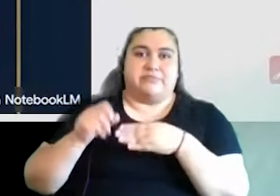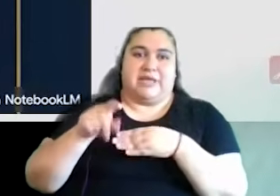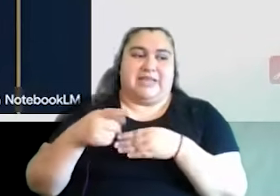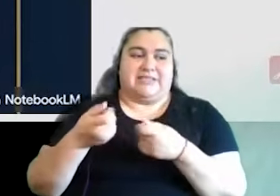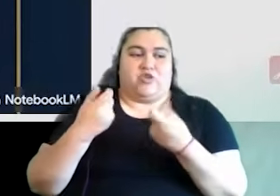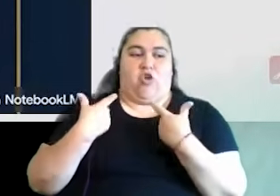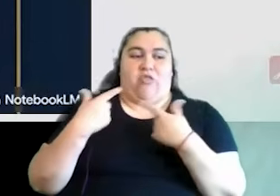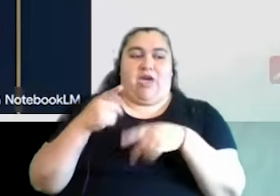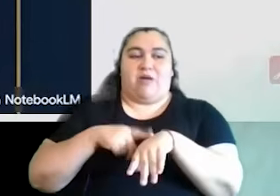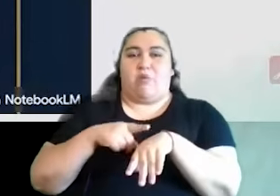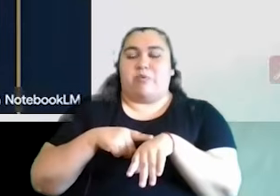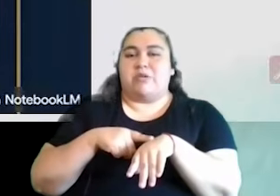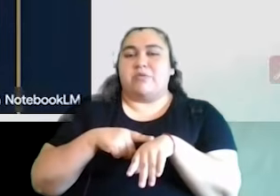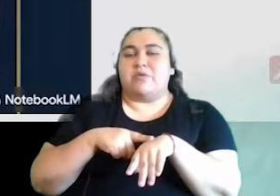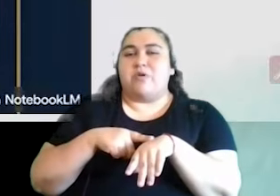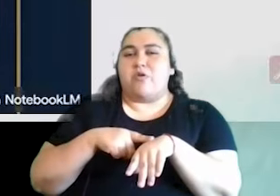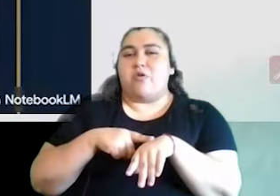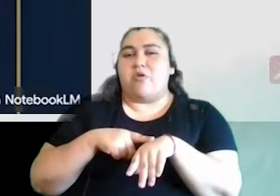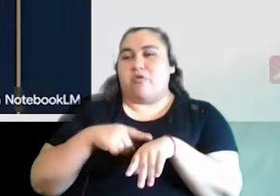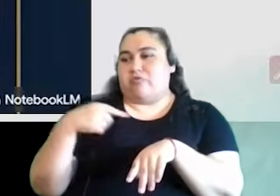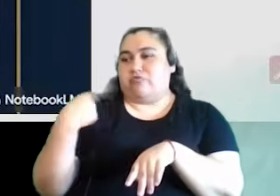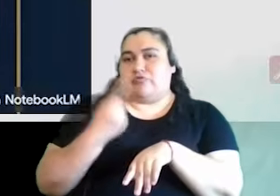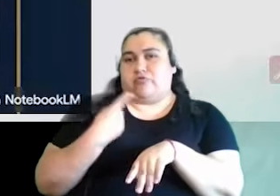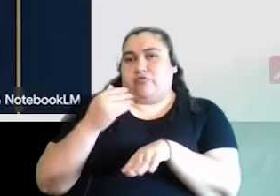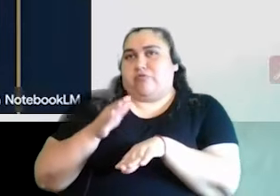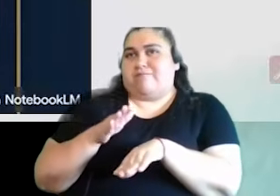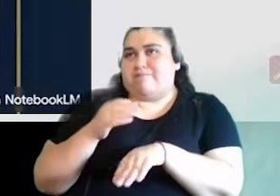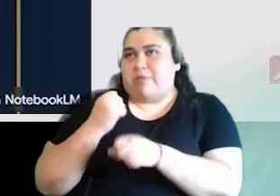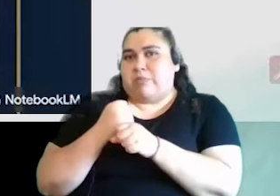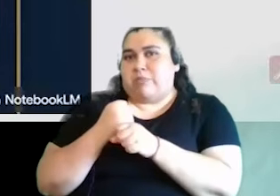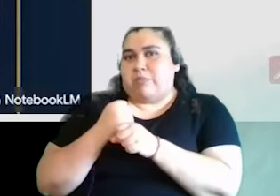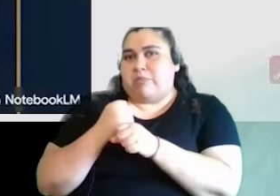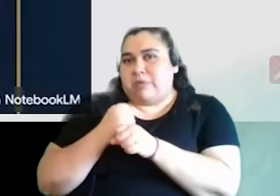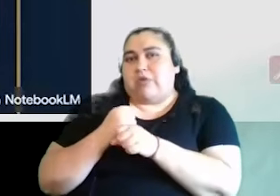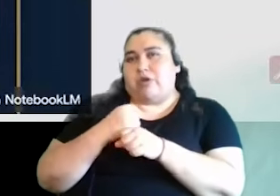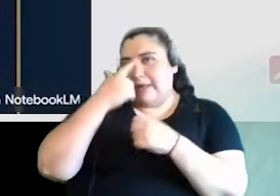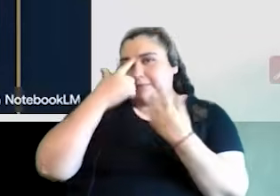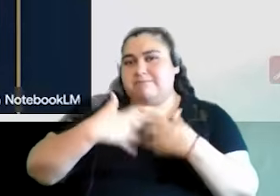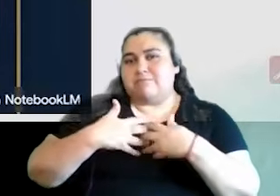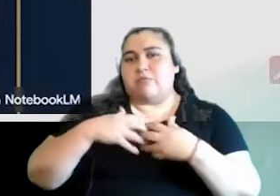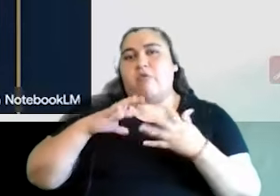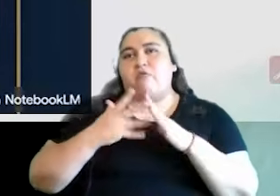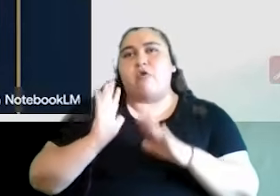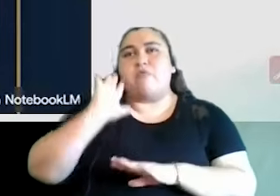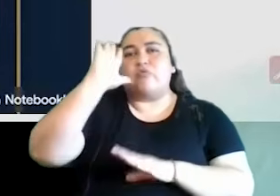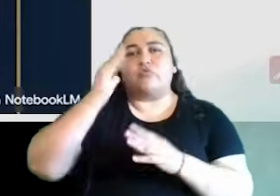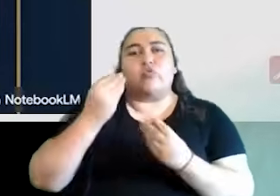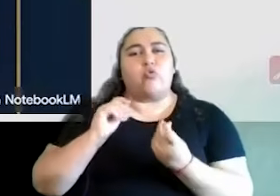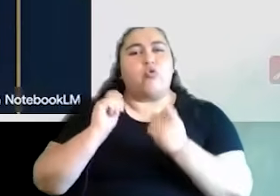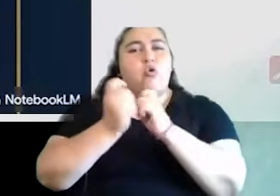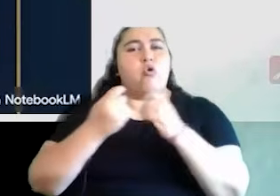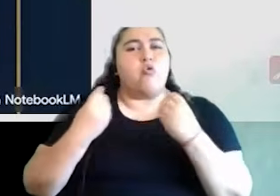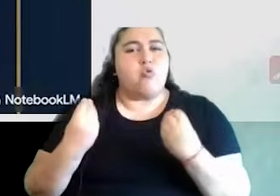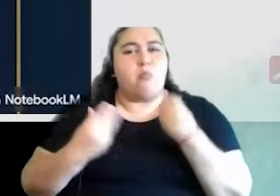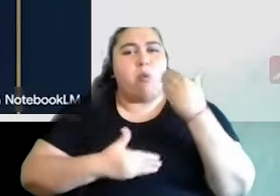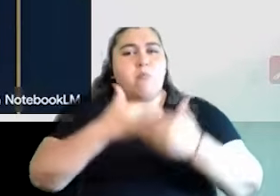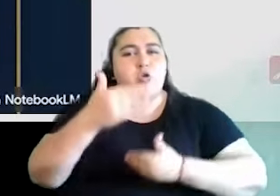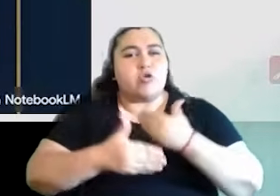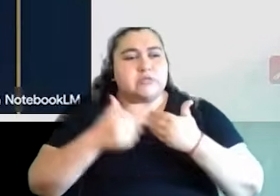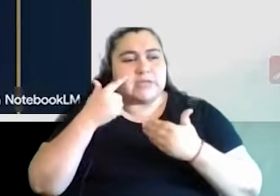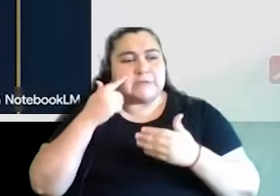como funcionarios del organismo, a replantearnos formas en que vamos a trabajar determinados procesos de